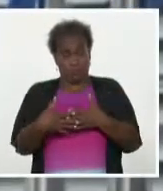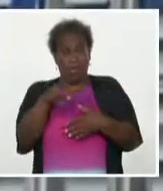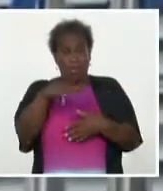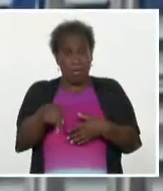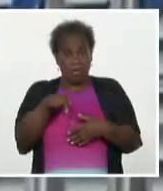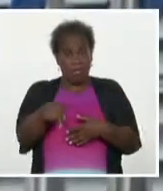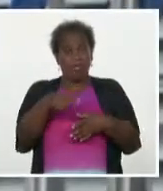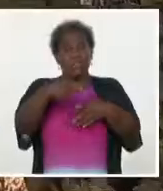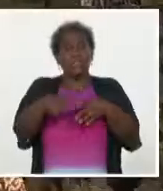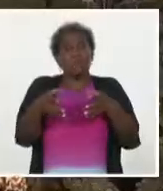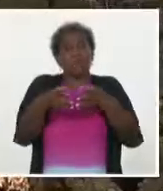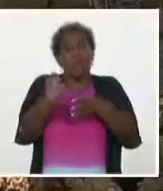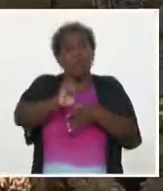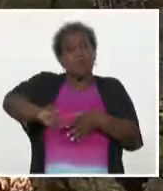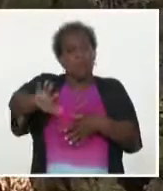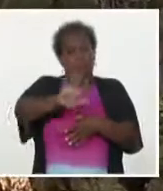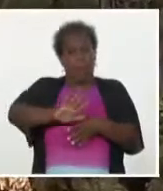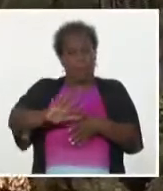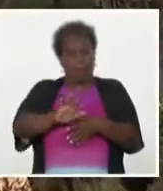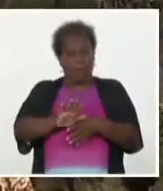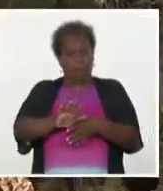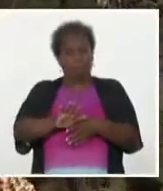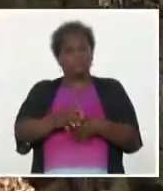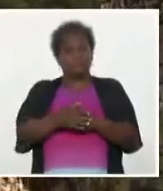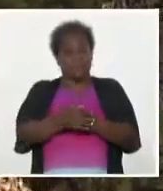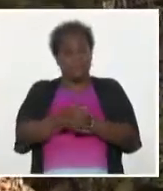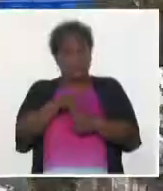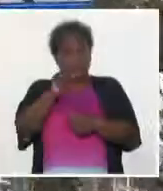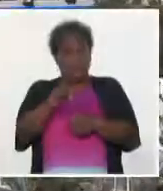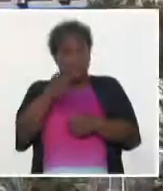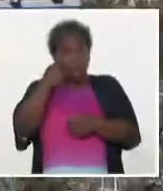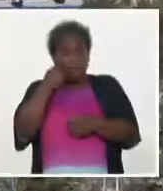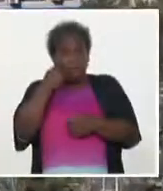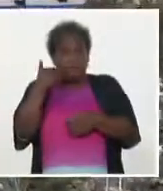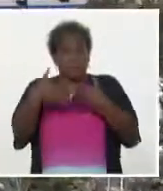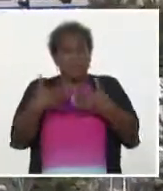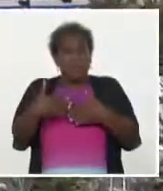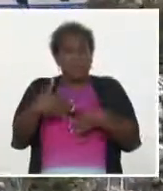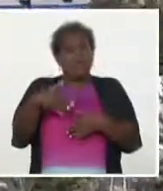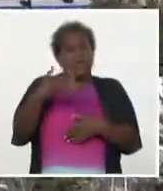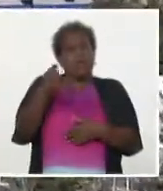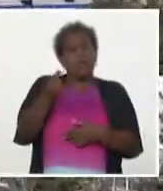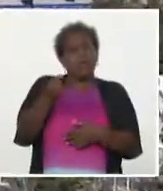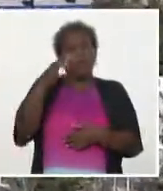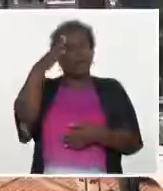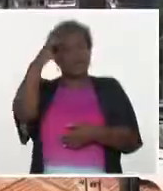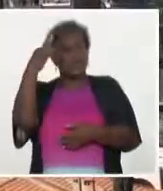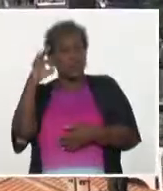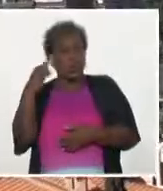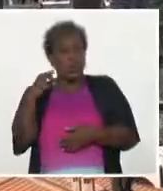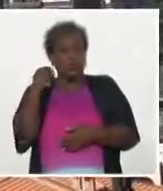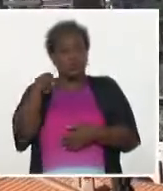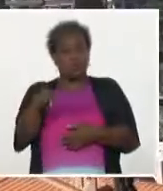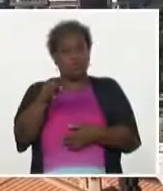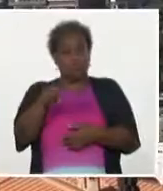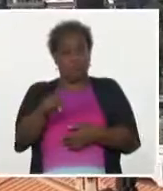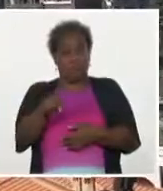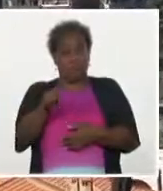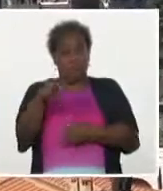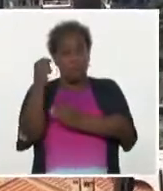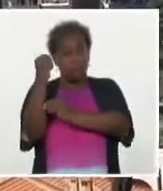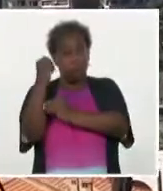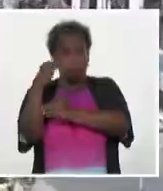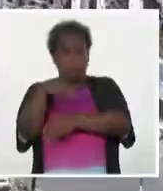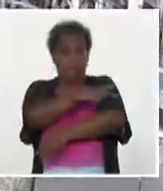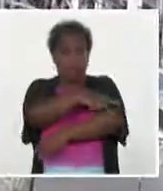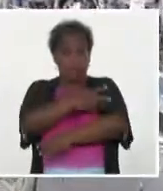la Unión Europea. La escalada en la guerra económica, psicológica, mediática y militar perpetrada por estas potencias